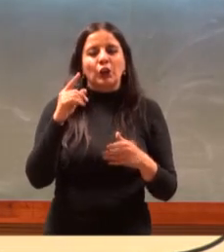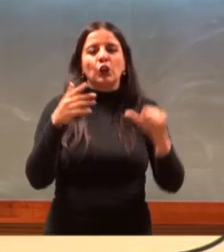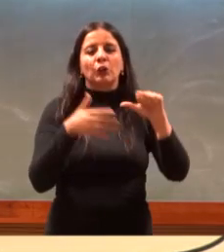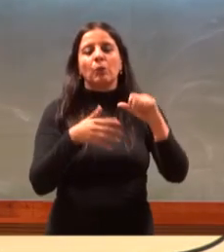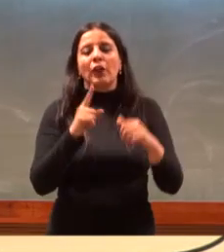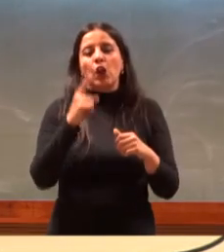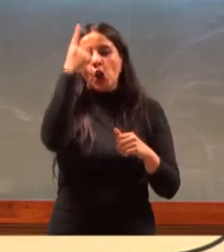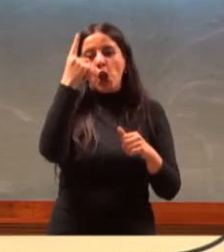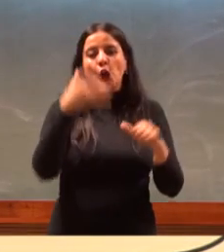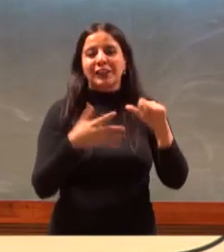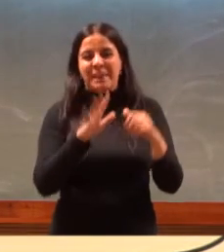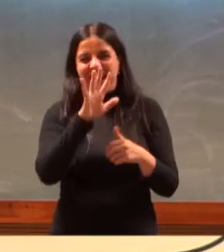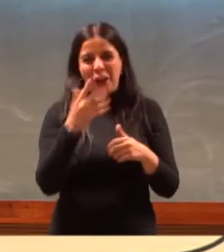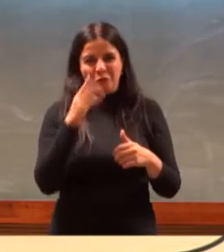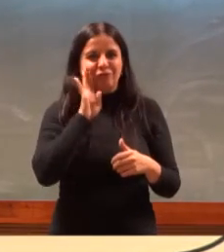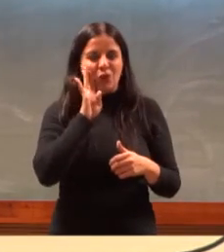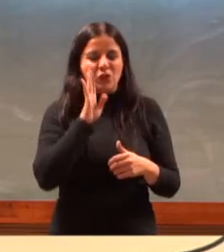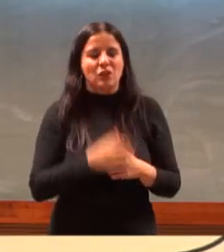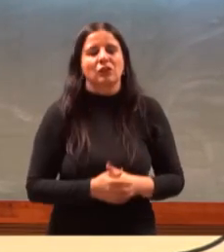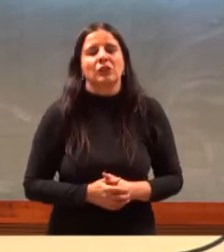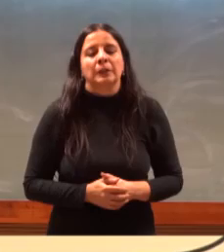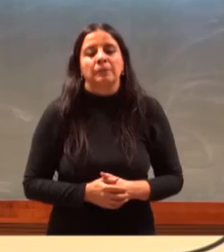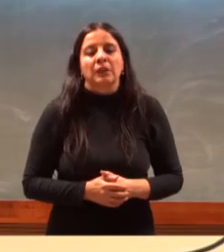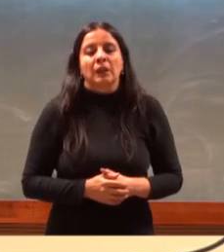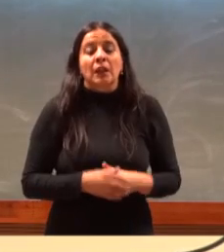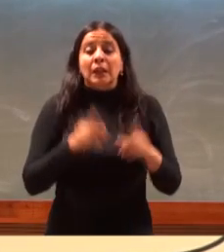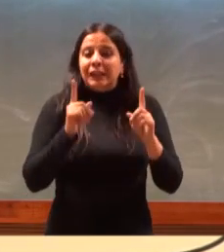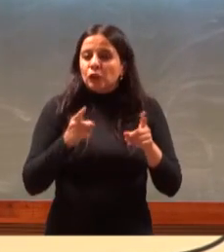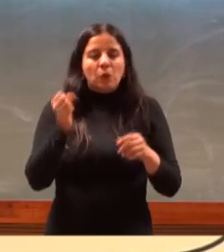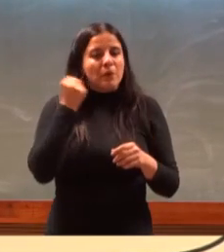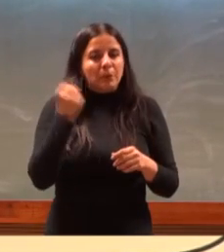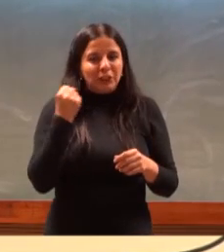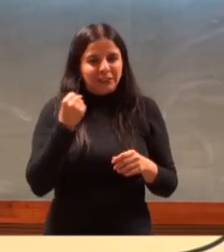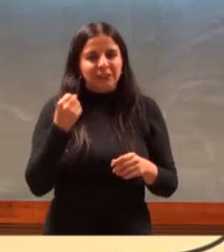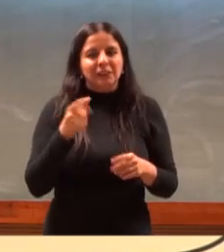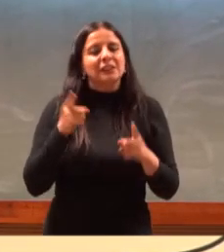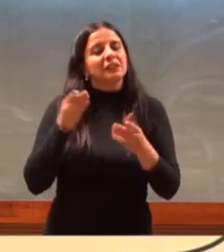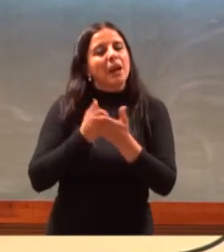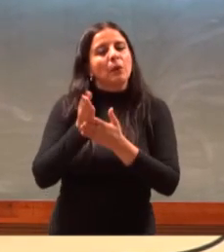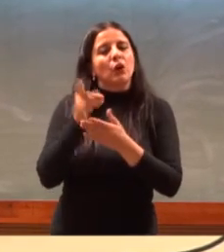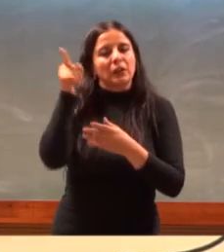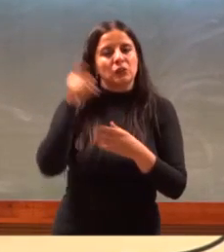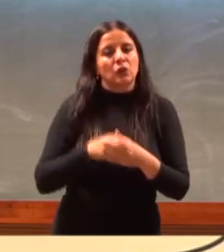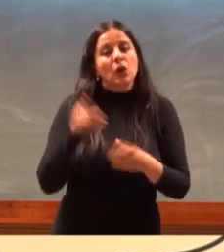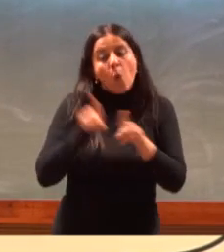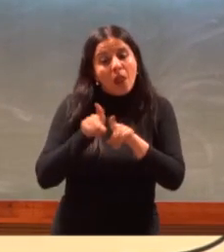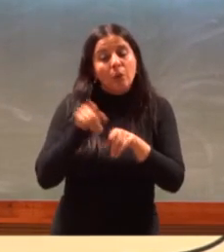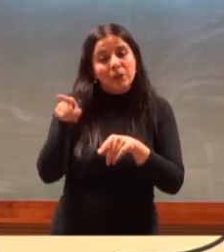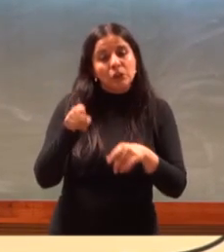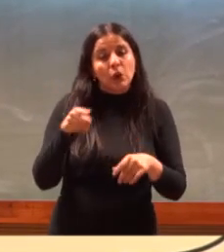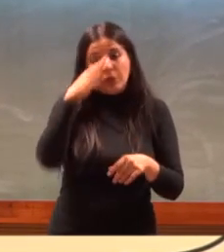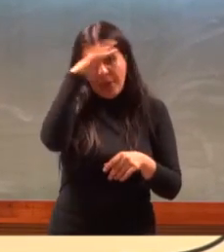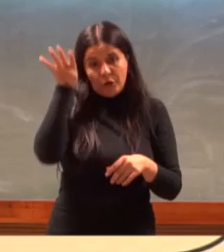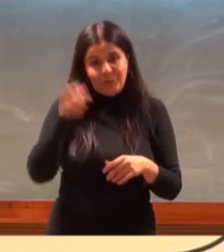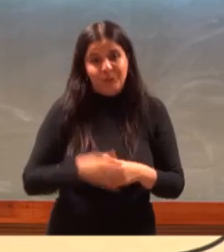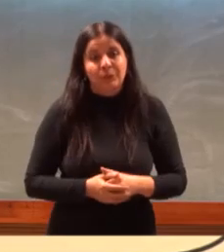doctor eso seguir la misma línea que se viene trabajando en la facultad que hizo Diego Yo creo que es muy importante que sigamos para adelante con eso y como les digo Sí desde una perspectiva